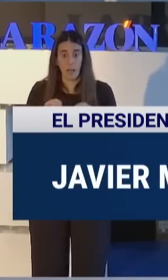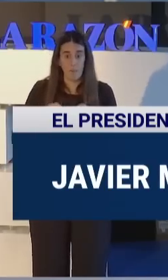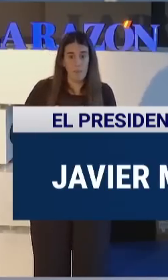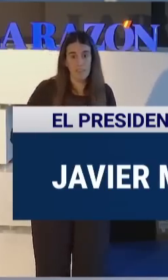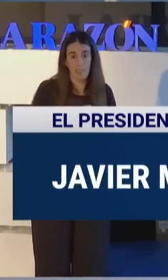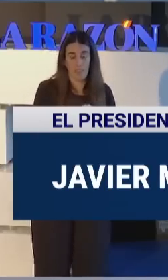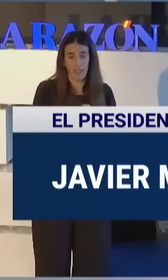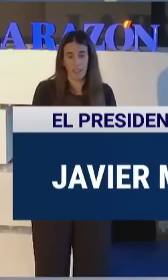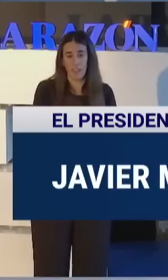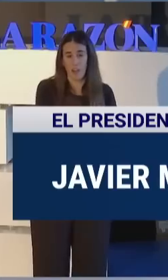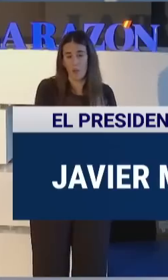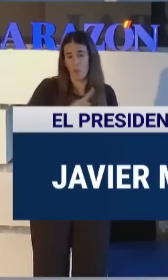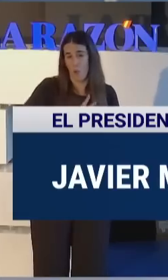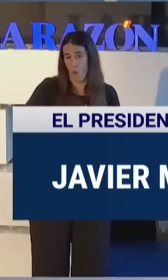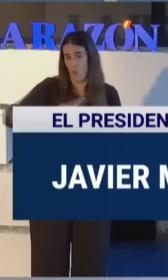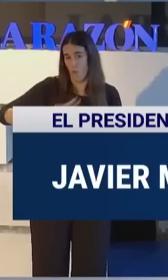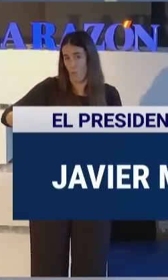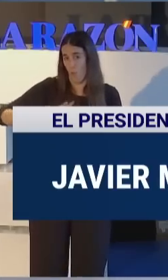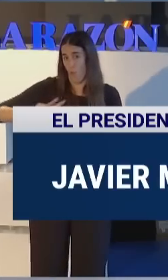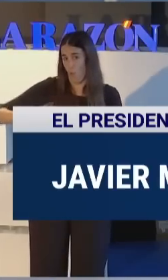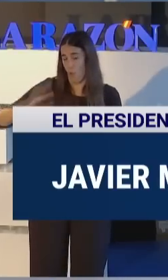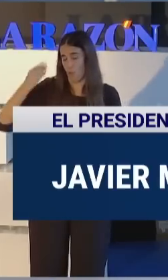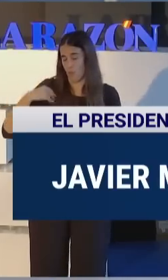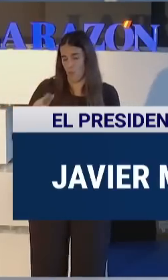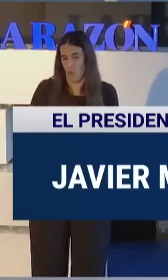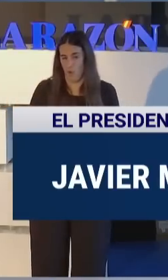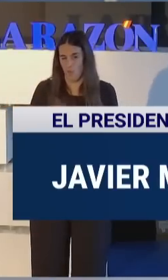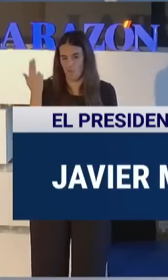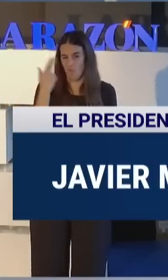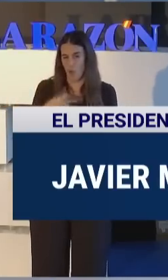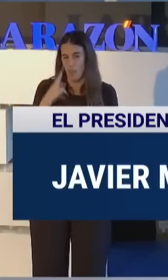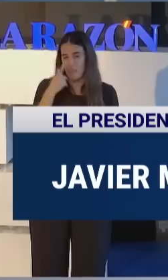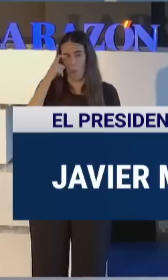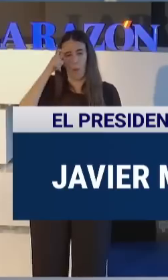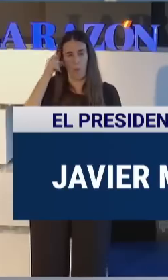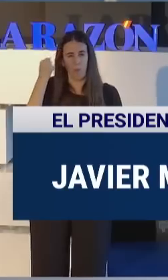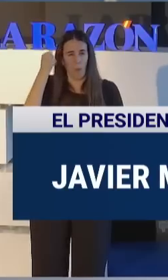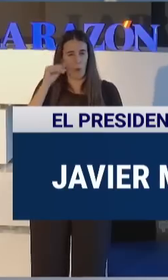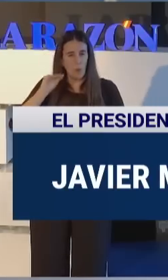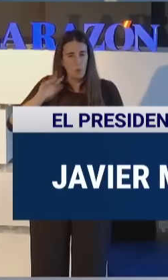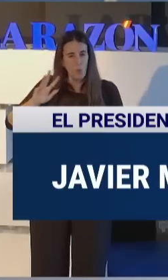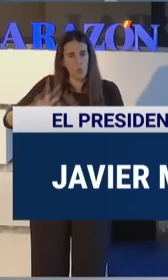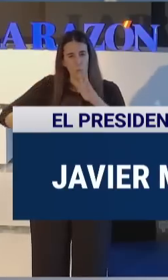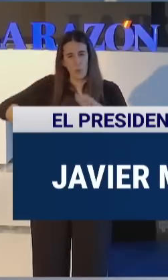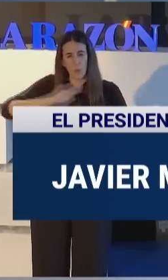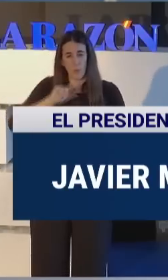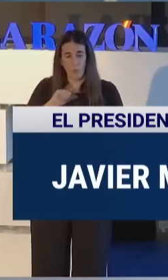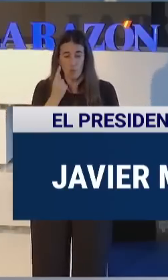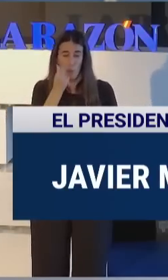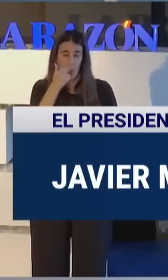el saqueo del populismo, o sea, 20 años de populismo consumiendo el